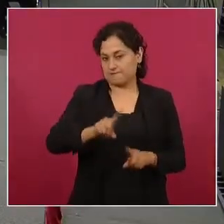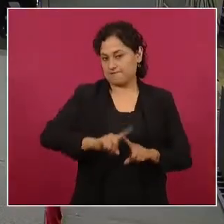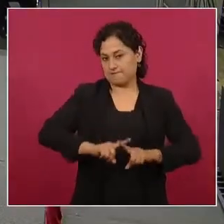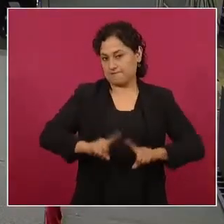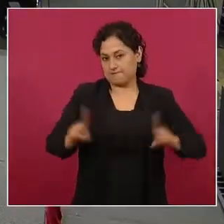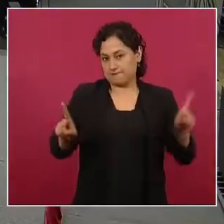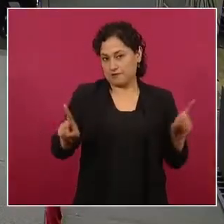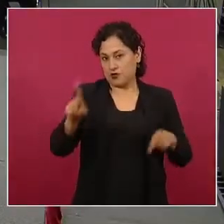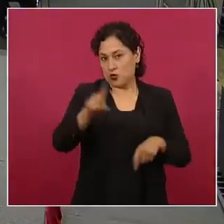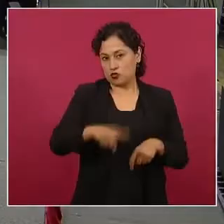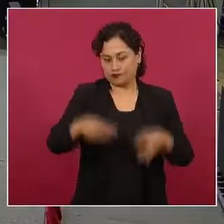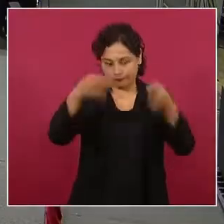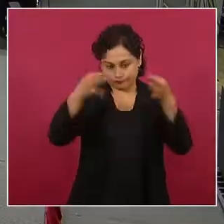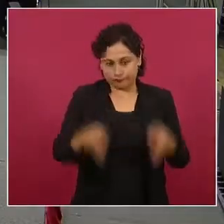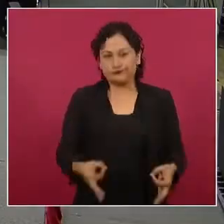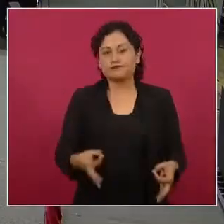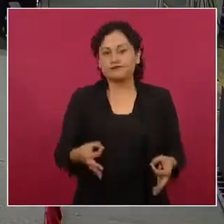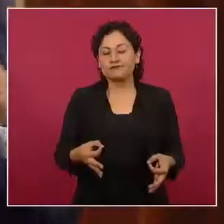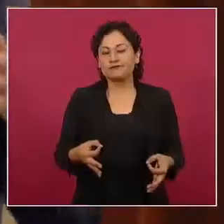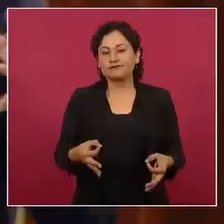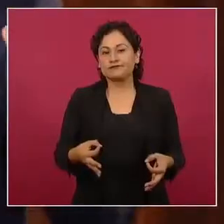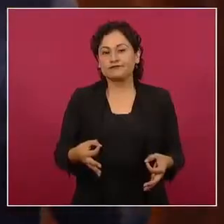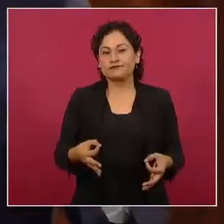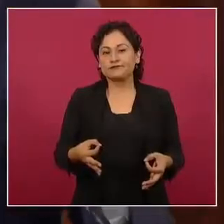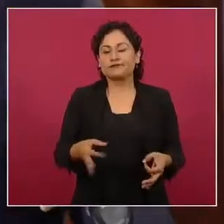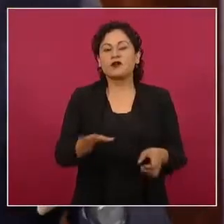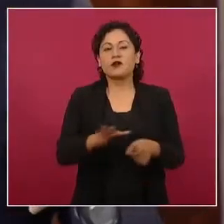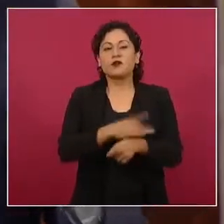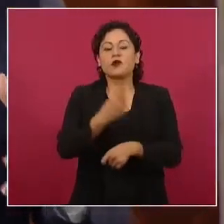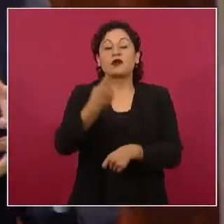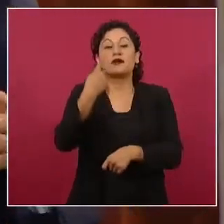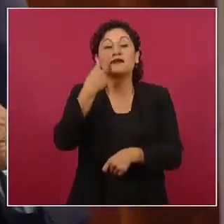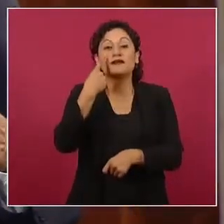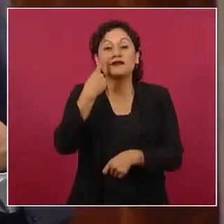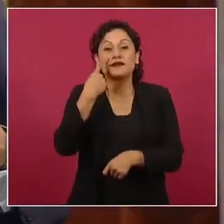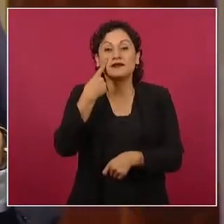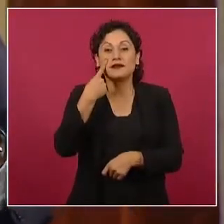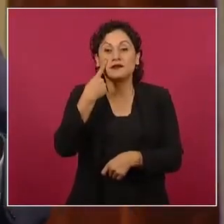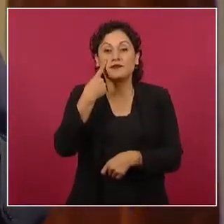porque no son ni siquiera intereses nacionales,